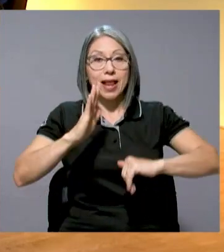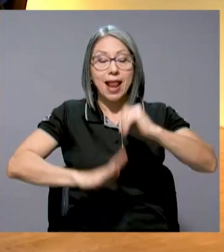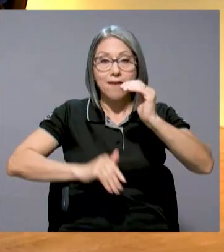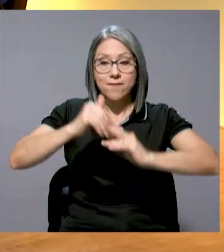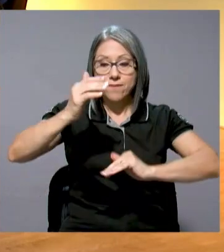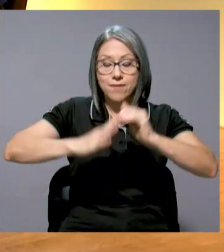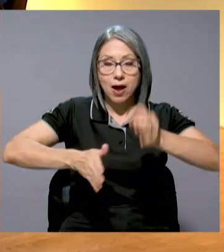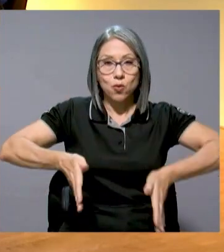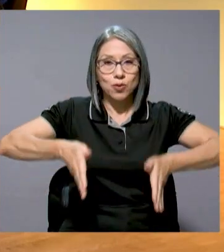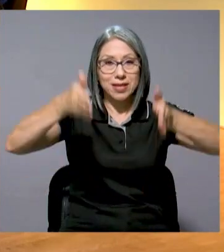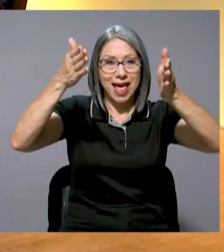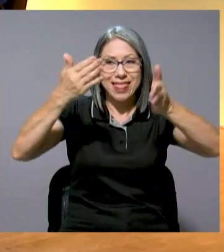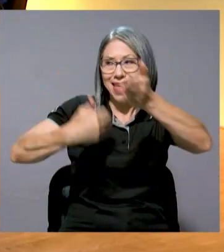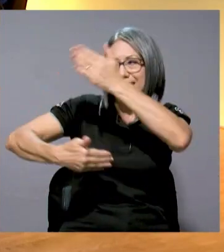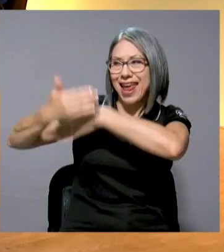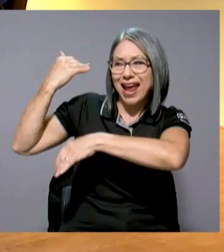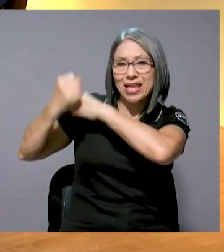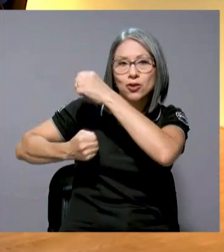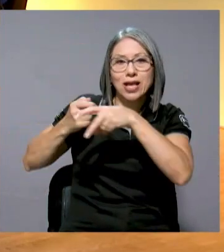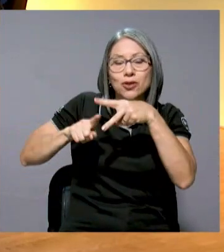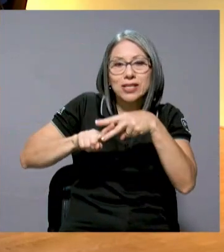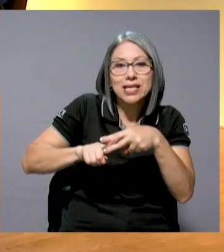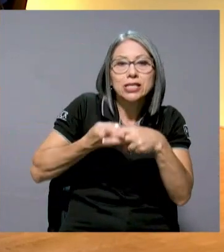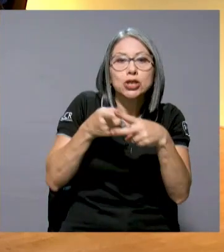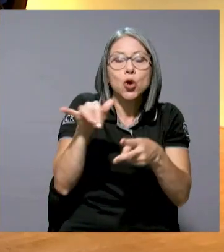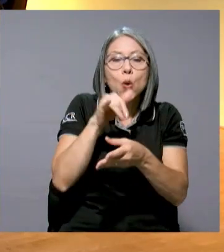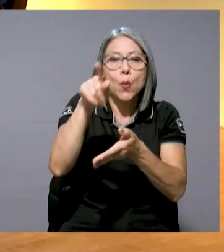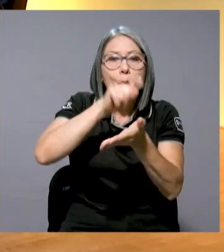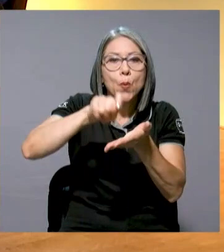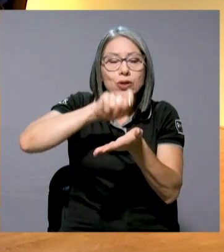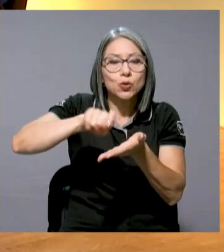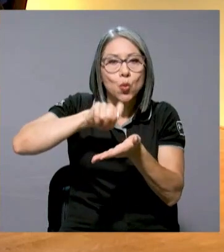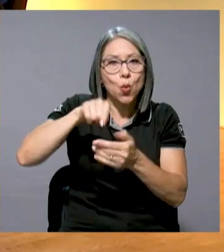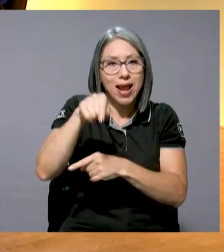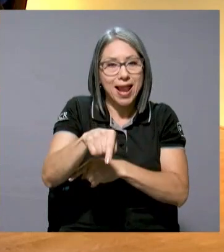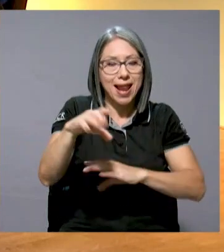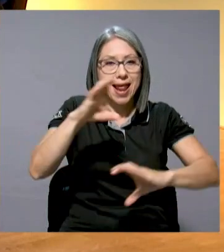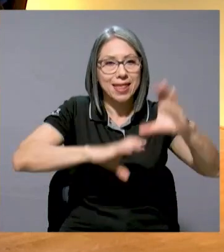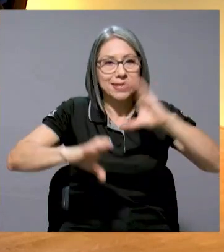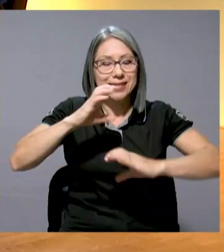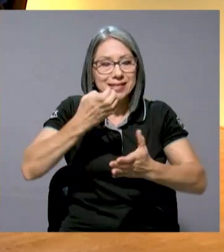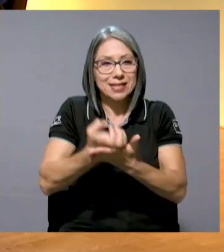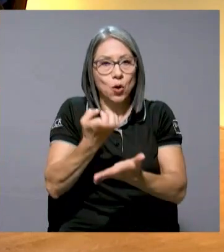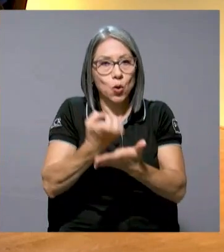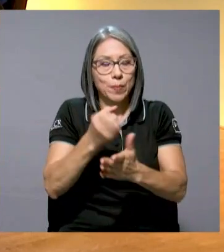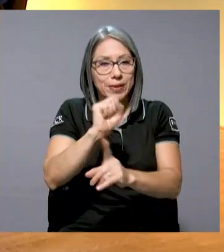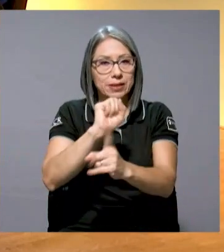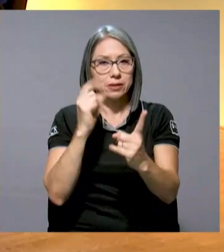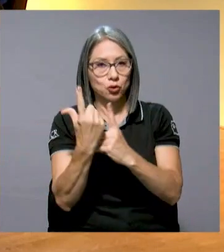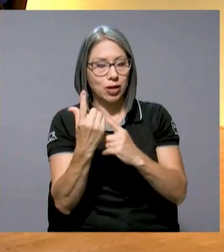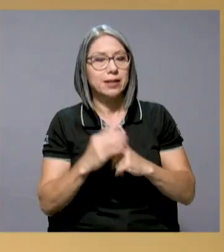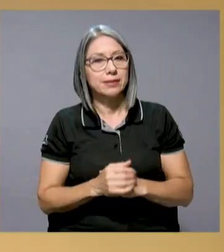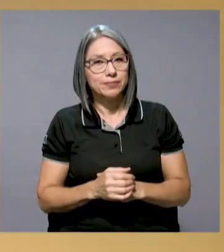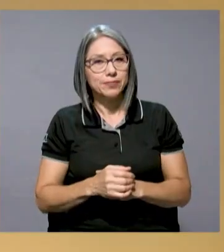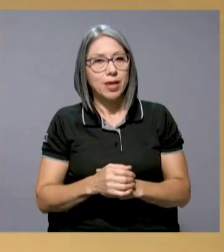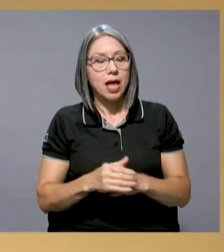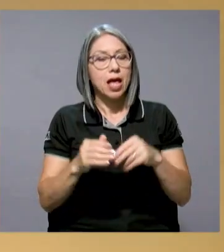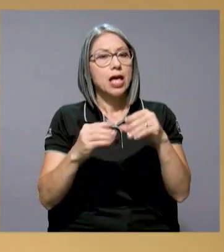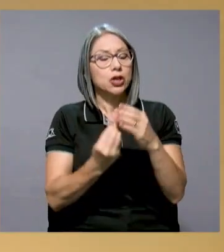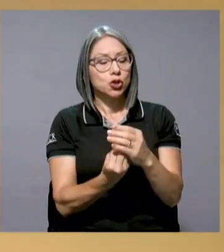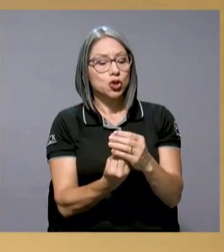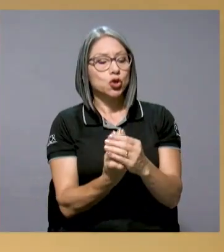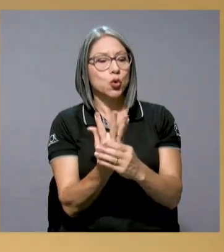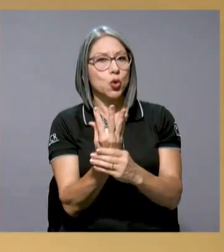facultad, que en aquella época inició como la Escuela de Ciencias Económicas y Sociales, surge